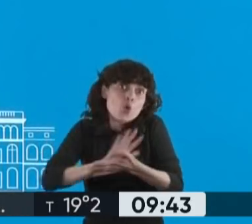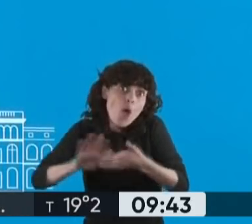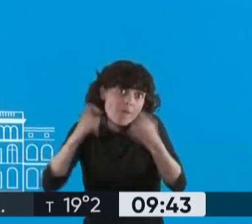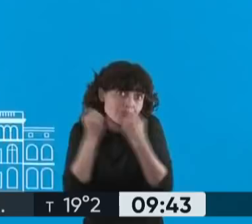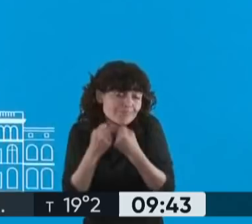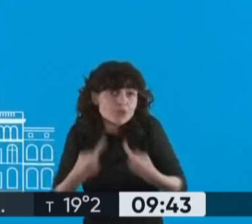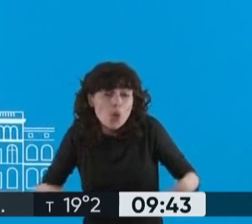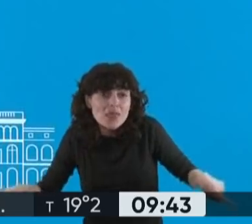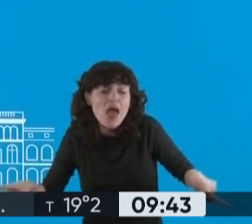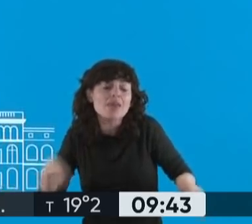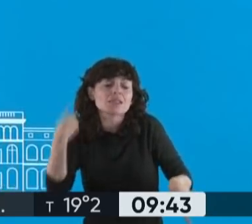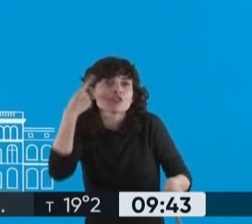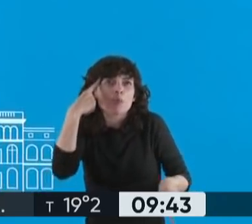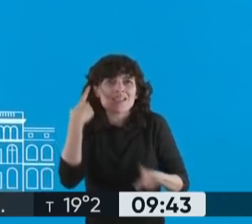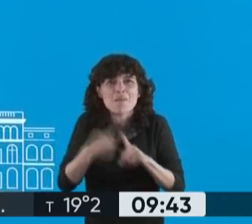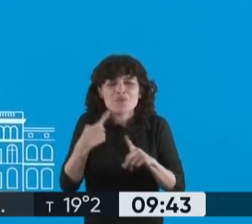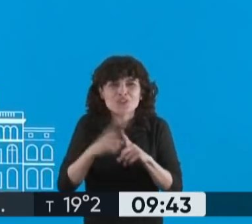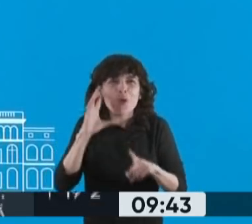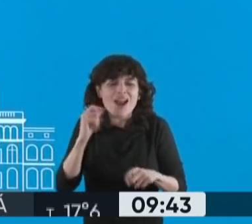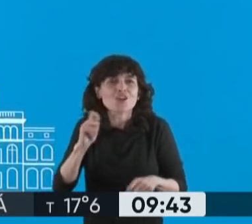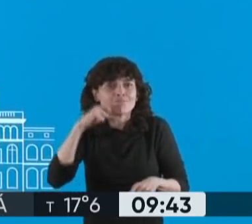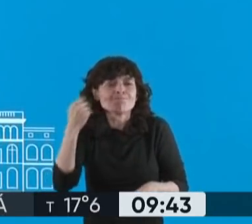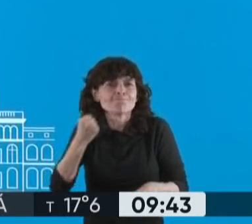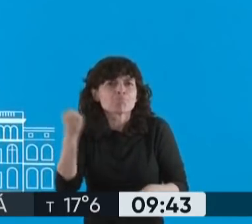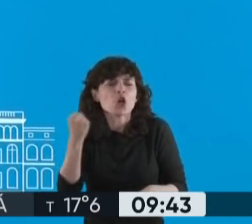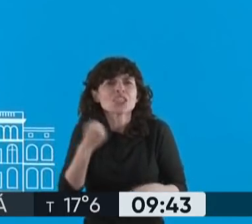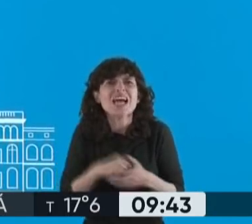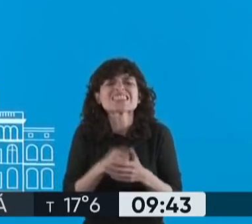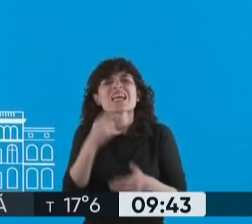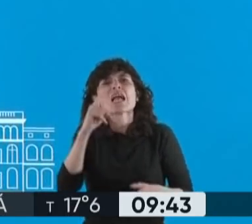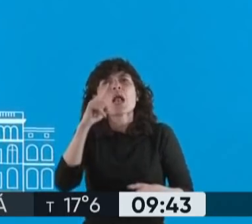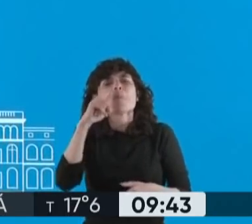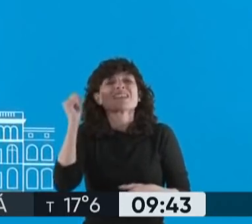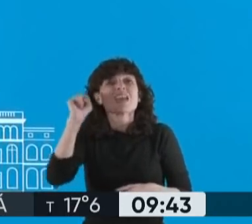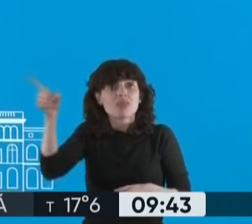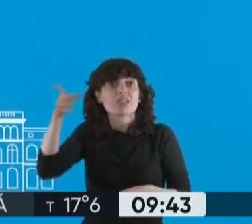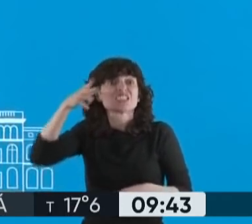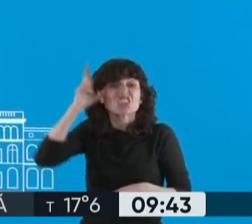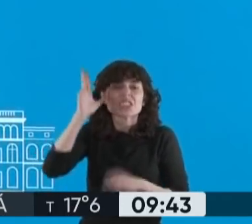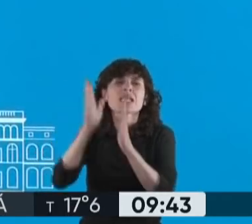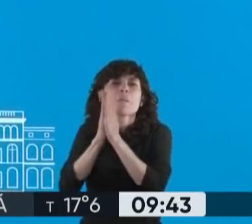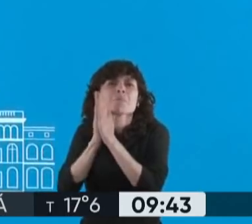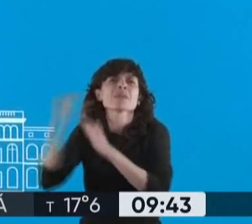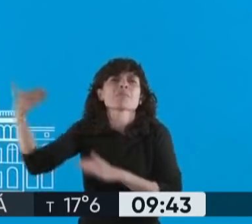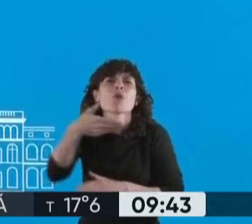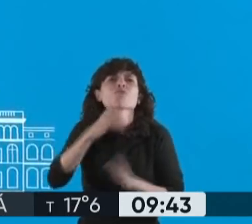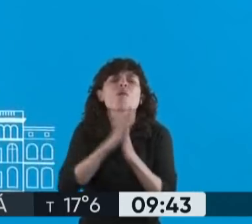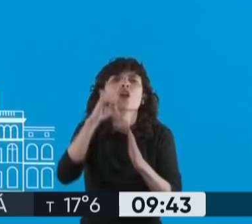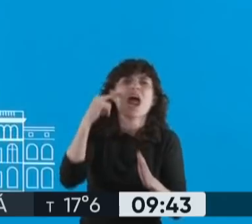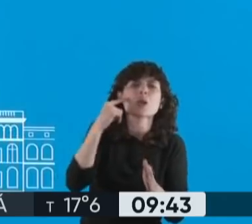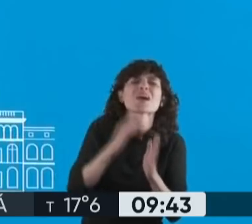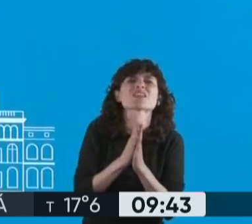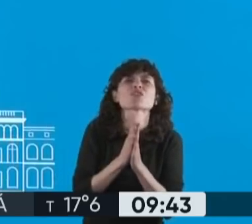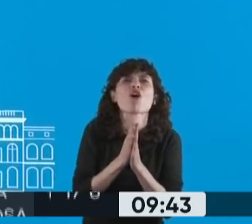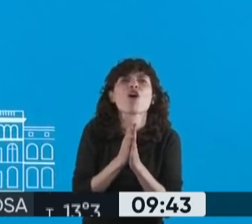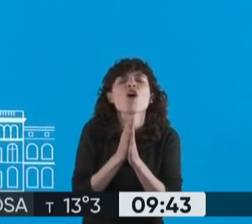parece auspiciosa y nos parece parte de la pregunta que usted estaba haciendo, el presidente Boric le pidió al presidente Alberto Fernández que comparta la